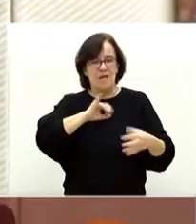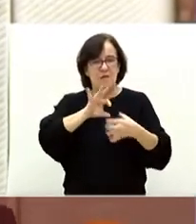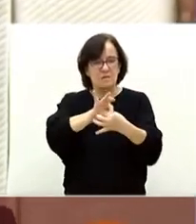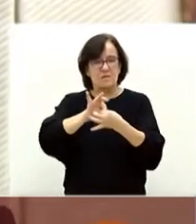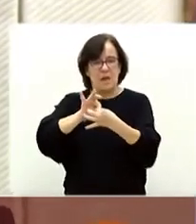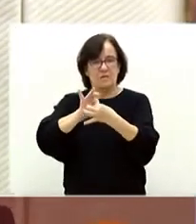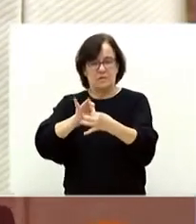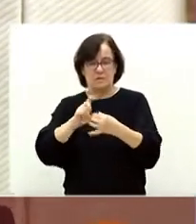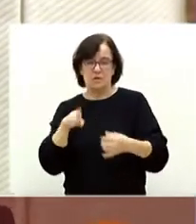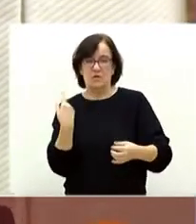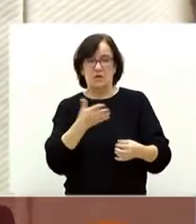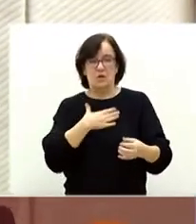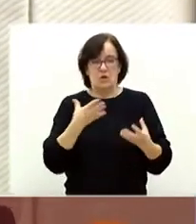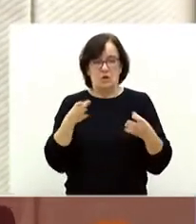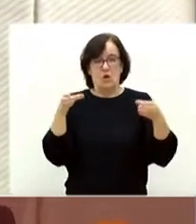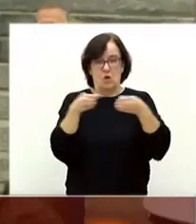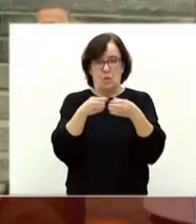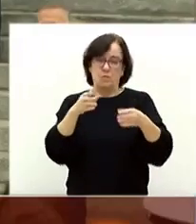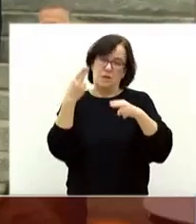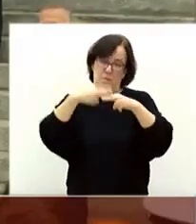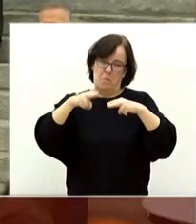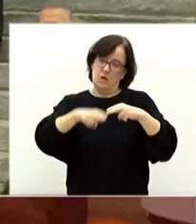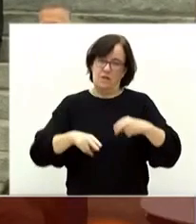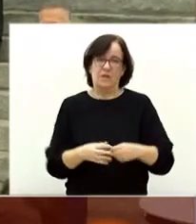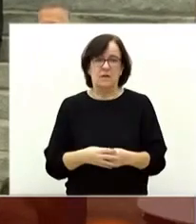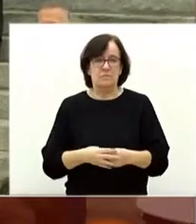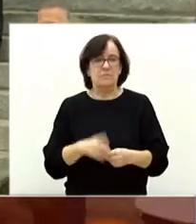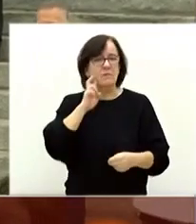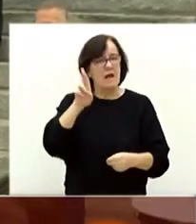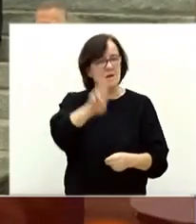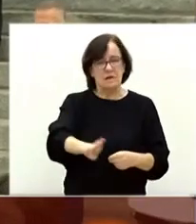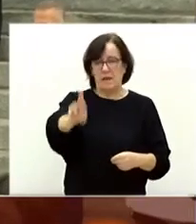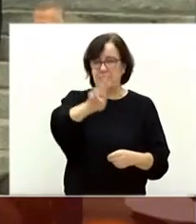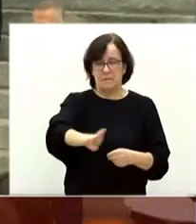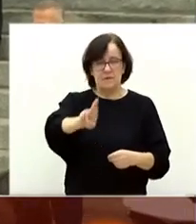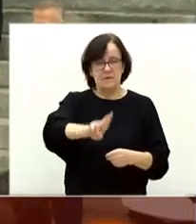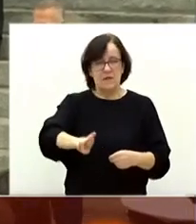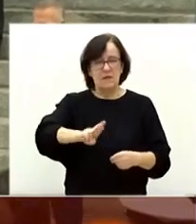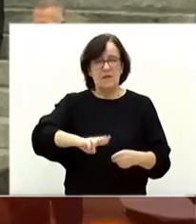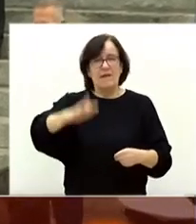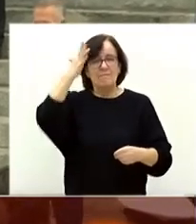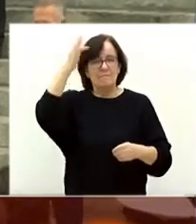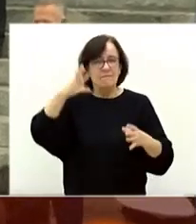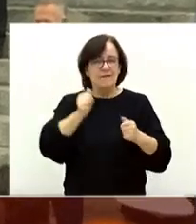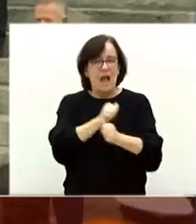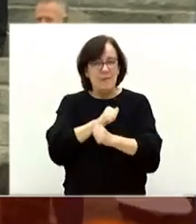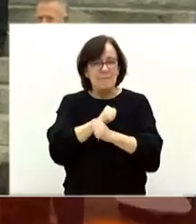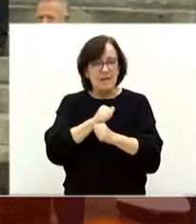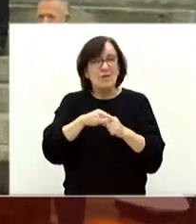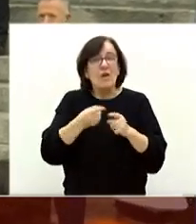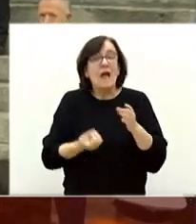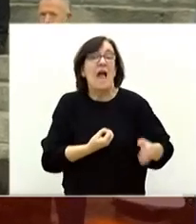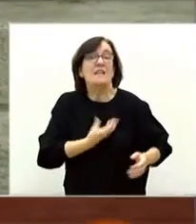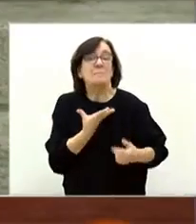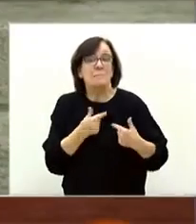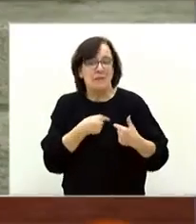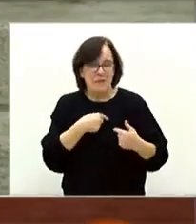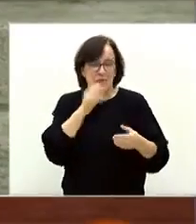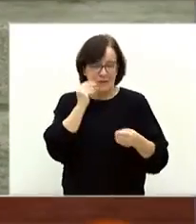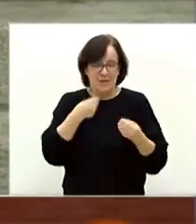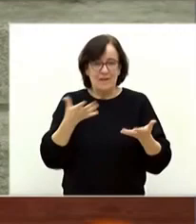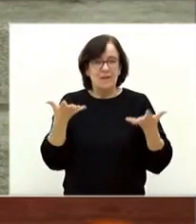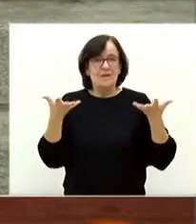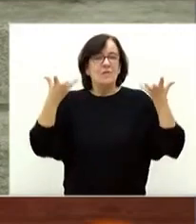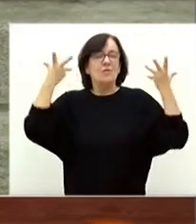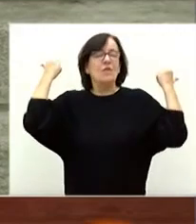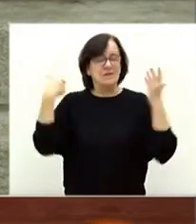de nuestra comunidad política. Lo reitero, la esperanza es el espíritu que da aire